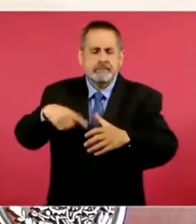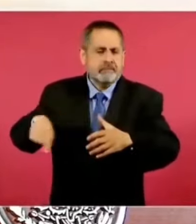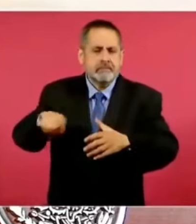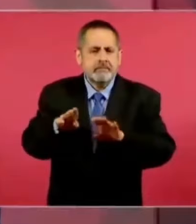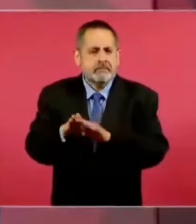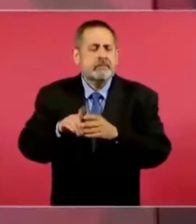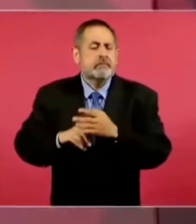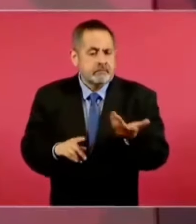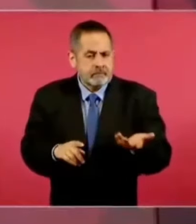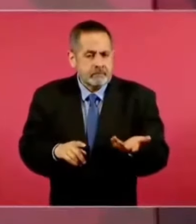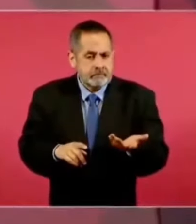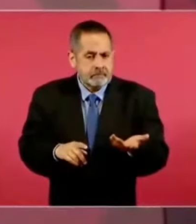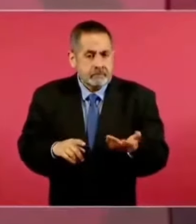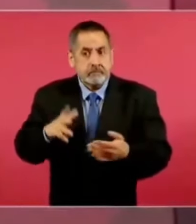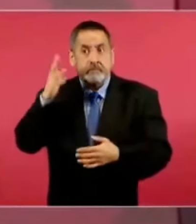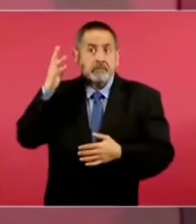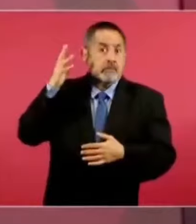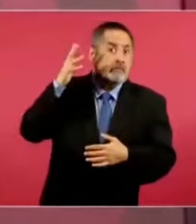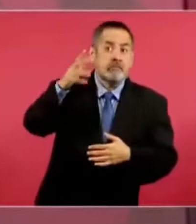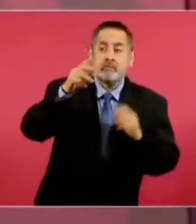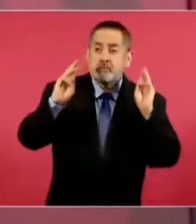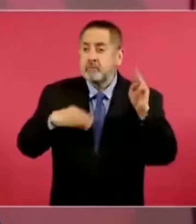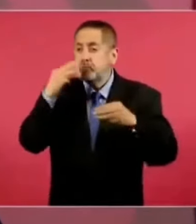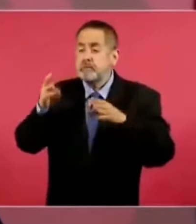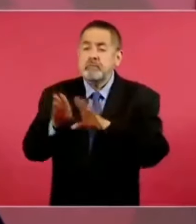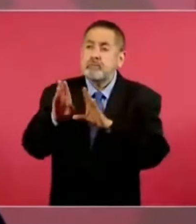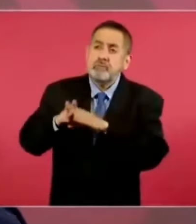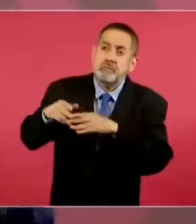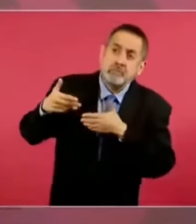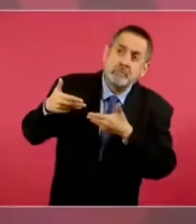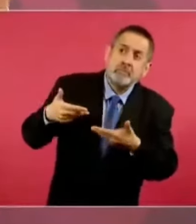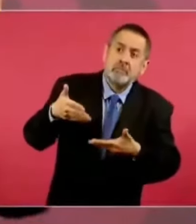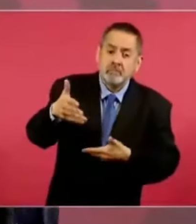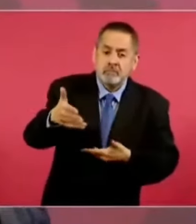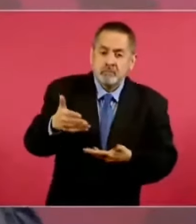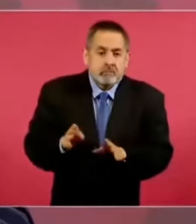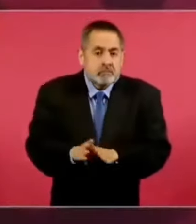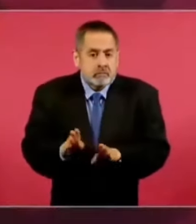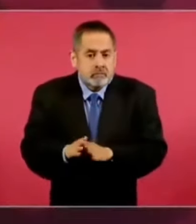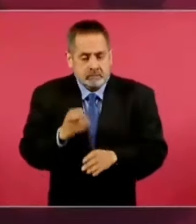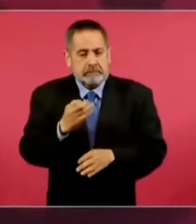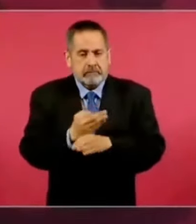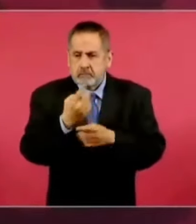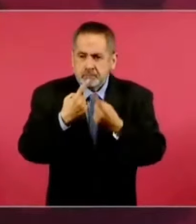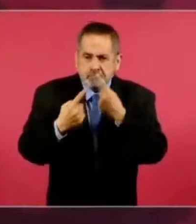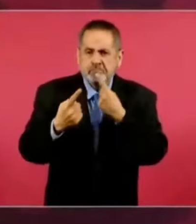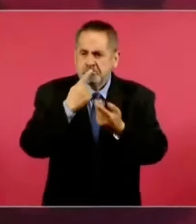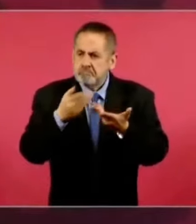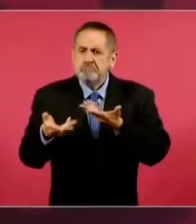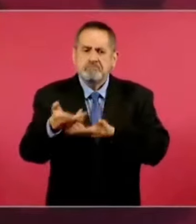y también el futuro de la humanidad. O sea, ¿hacia dónde vamos?